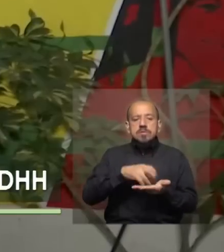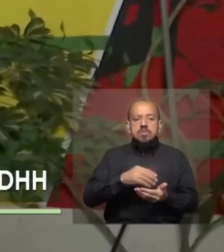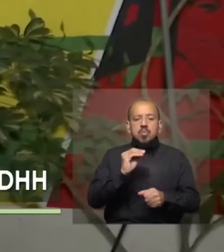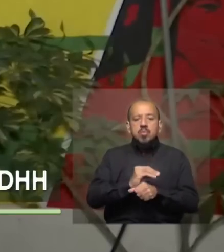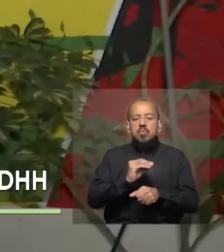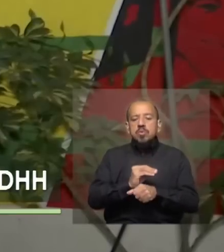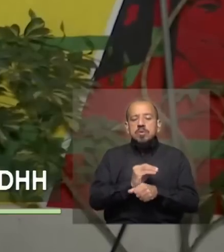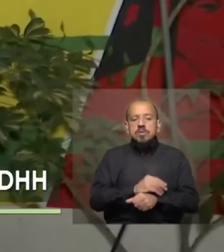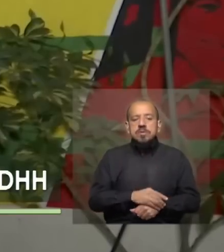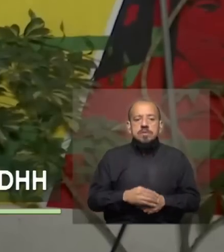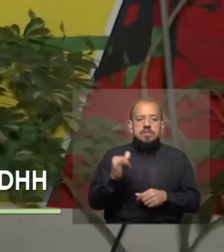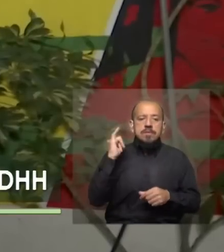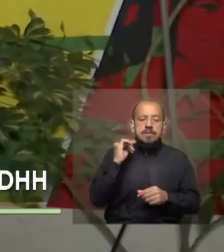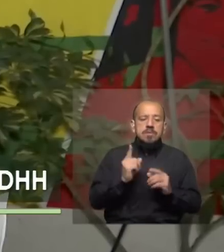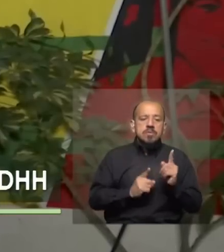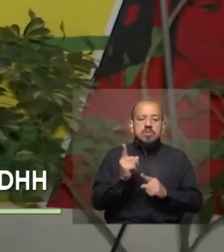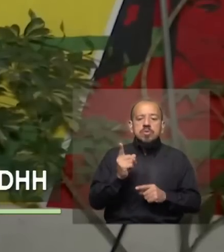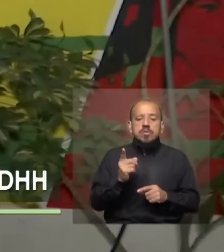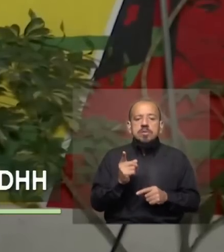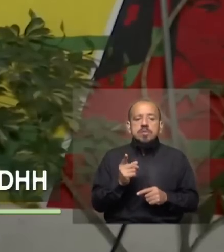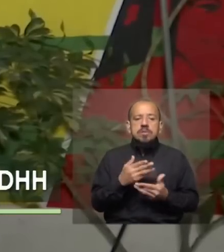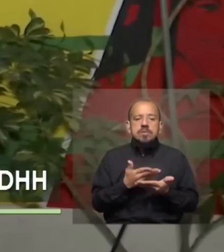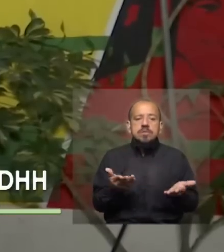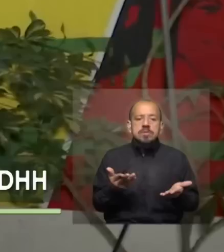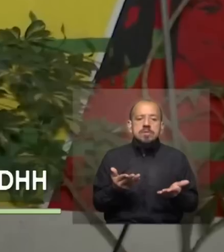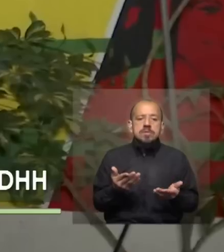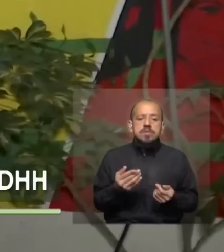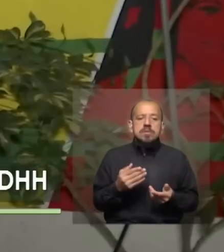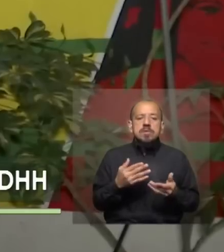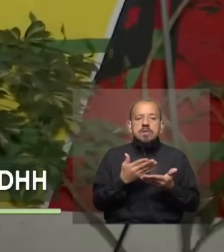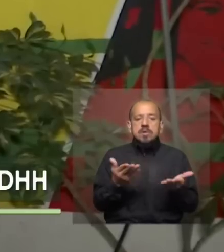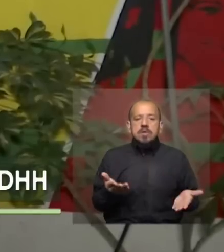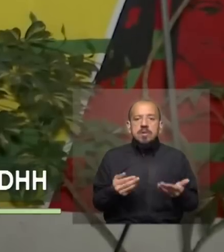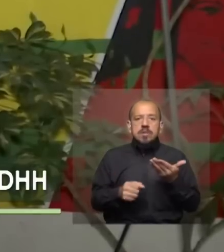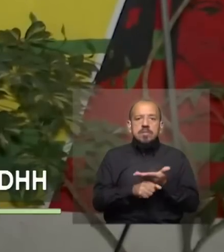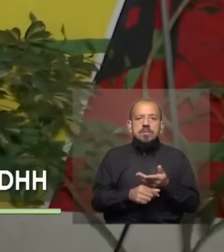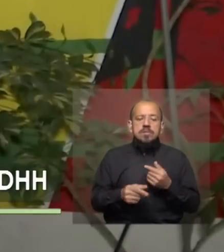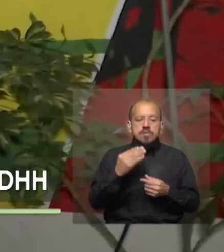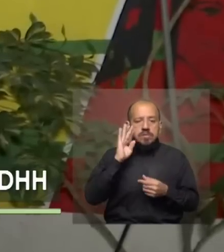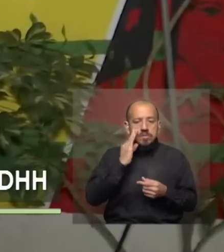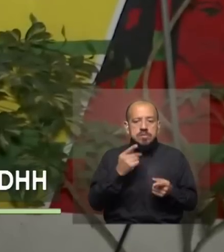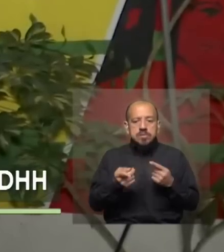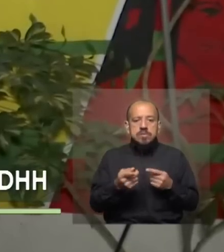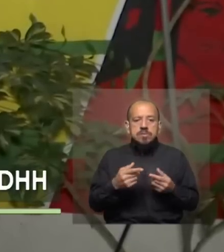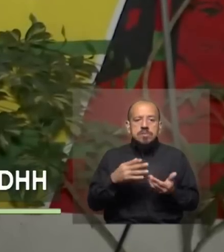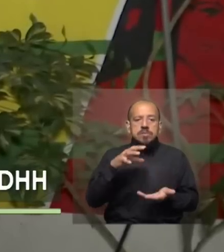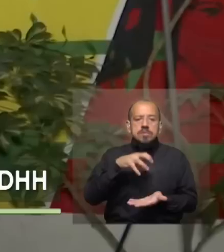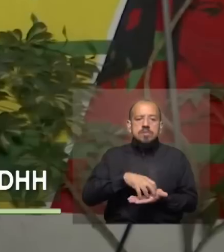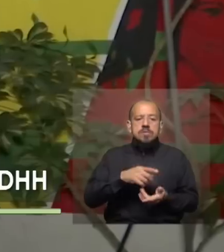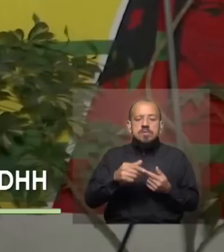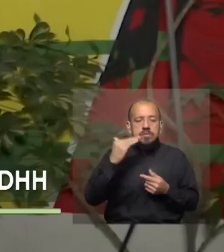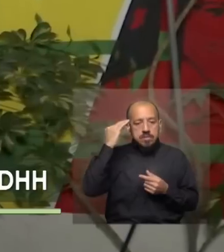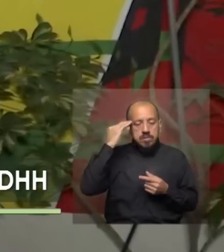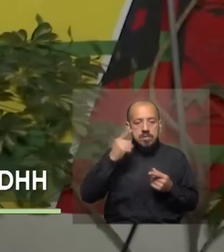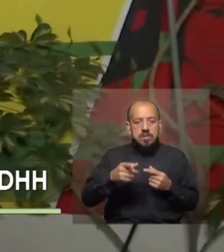malvín Norte donde van a estar haciendo un acto que será la formalización de la petición de reconocimiento de sitio de memoria